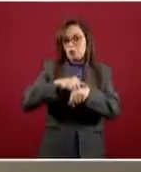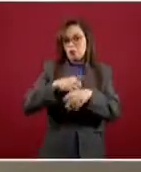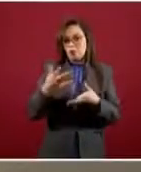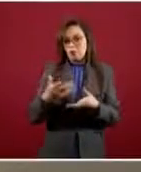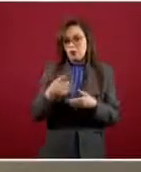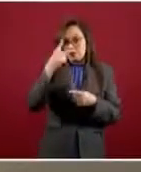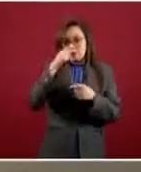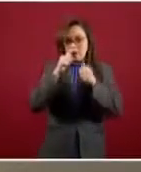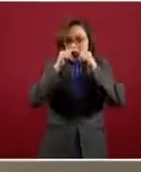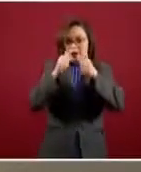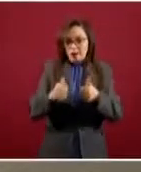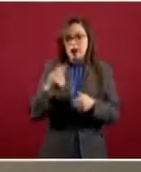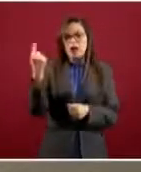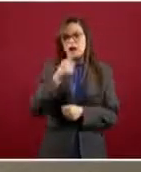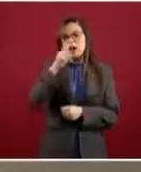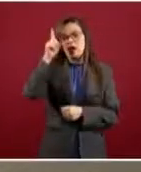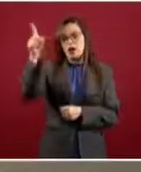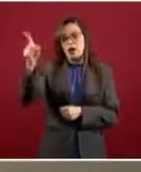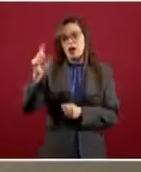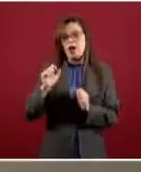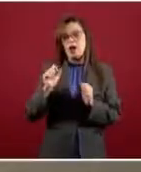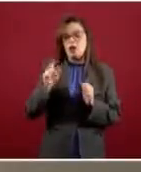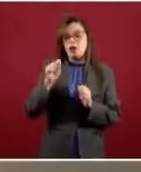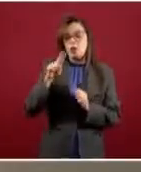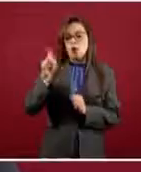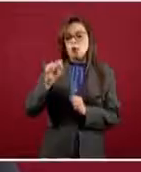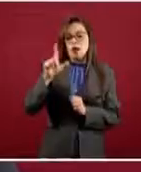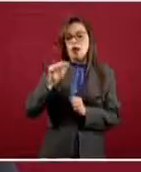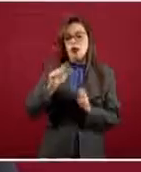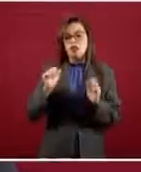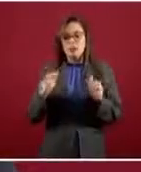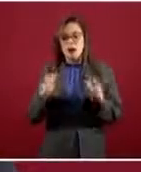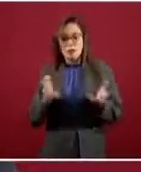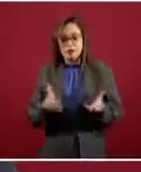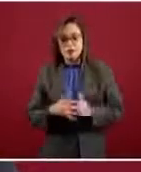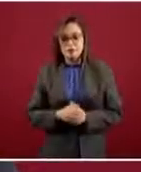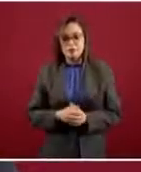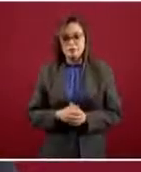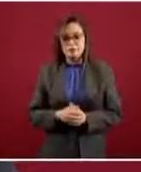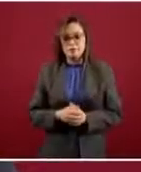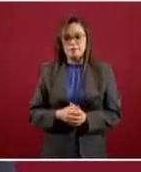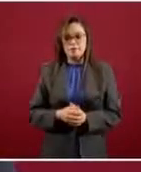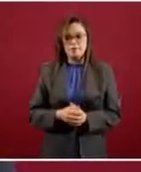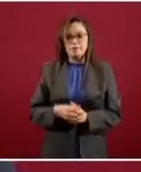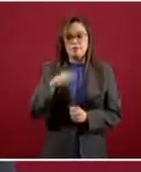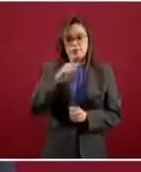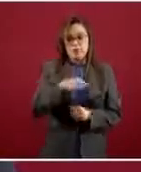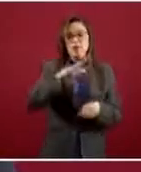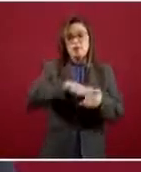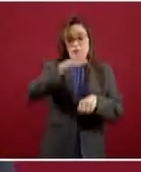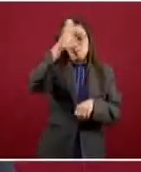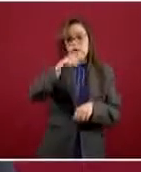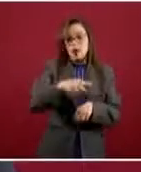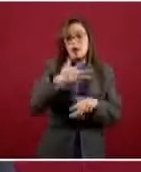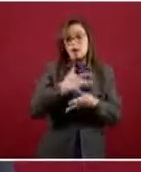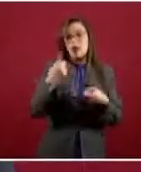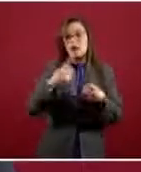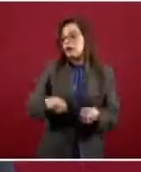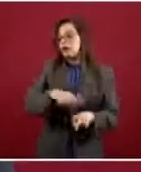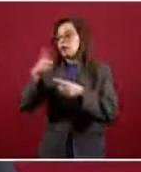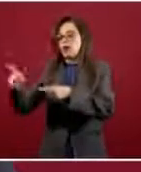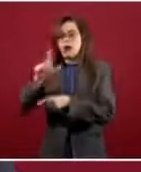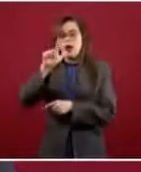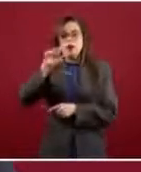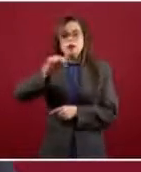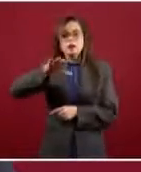Tuxtla hay 4 veces más médicos que en Las Margaritas, ¿no? En Las Margaritas, Chiapas, debemos de tener la misma densidad